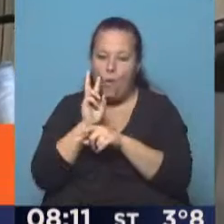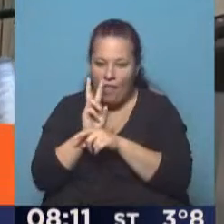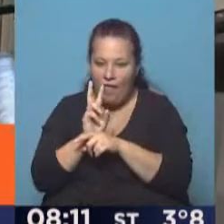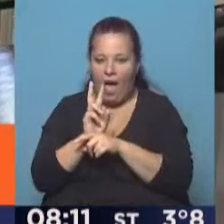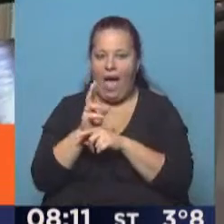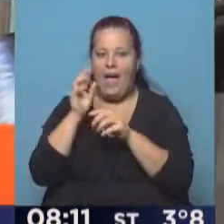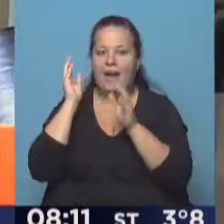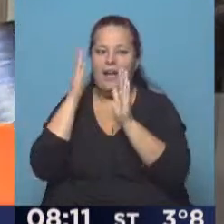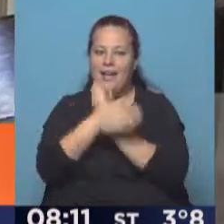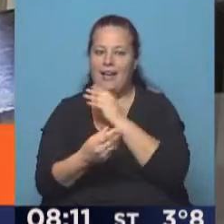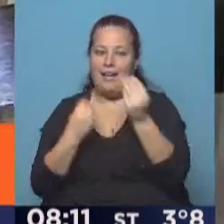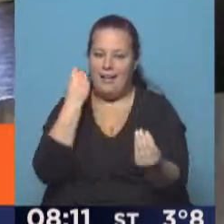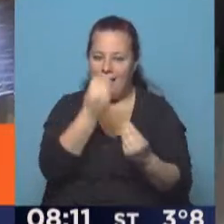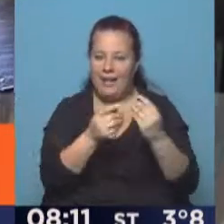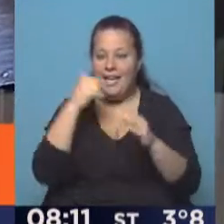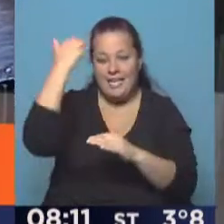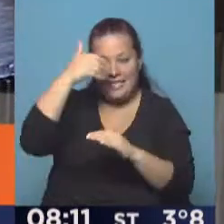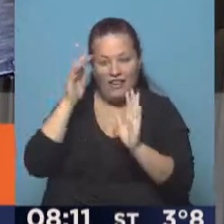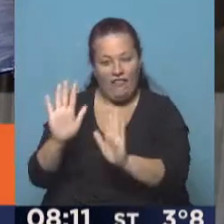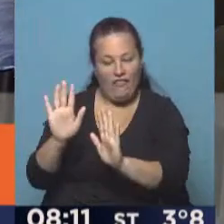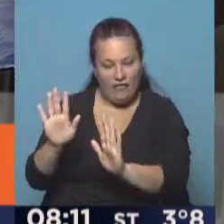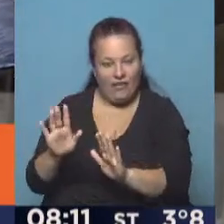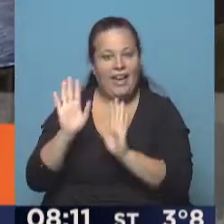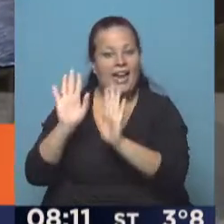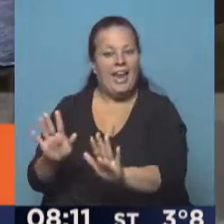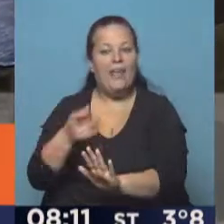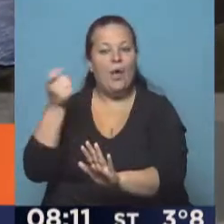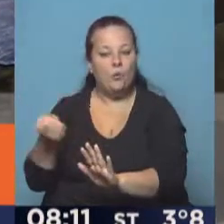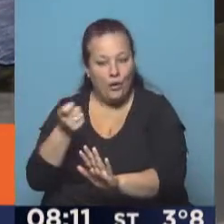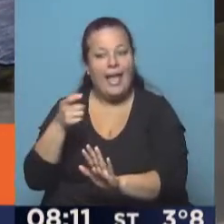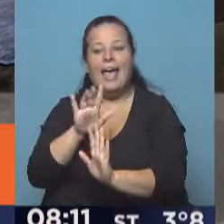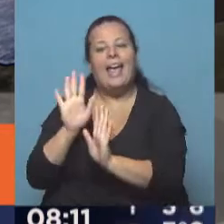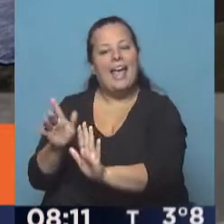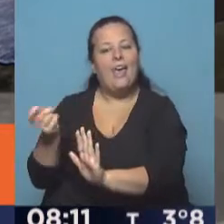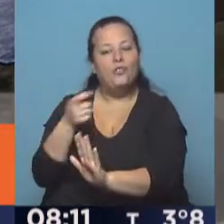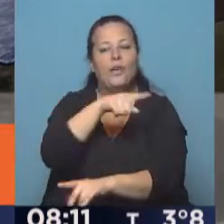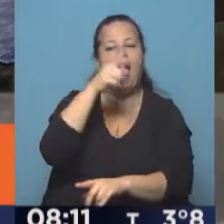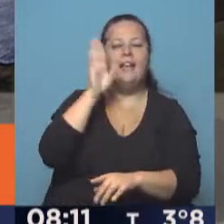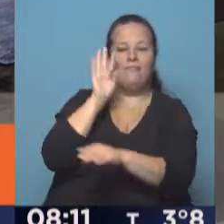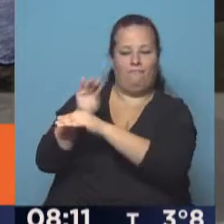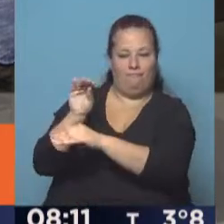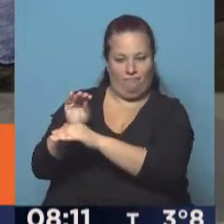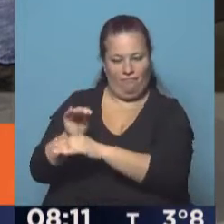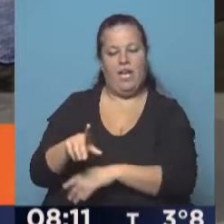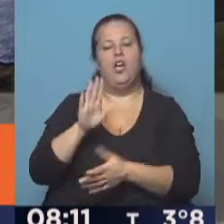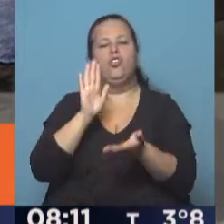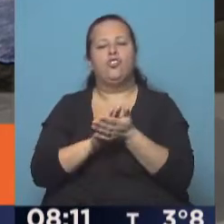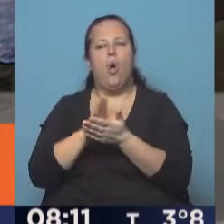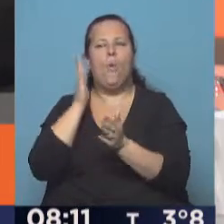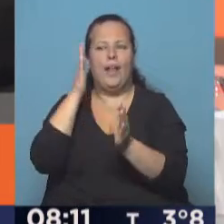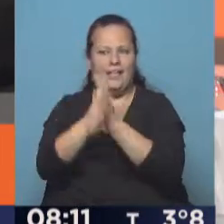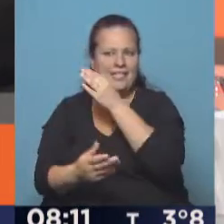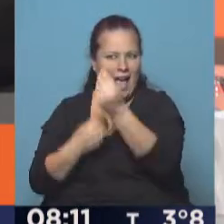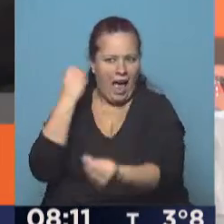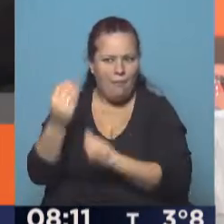los refugiados de Siria. Claro. ¿No? Que queden en Turquía. Claro. Se queden en Turquía. El tema de los refugiados, se